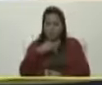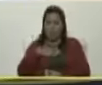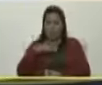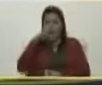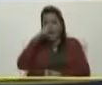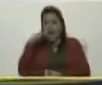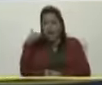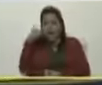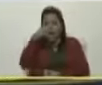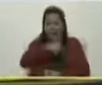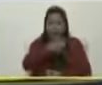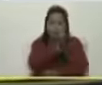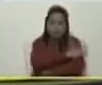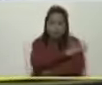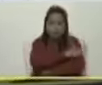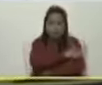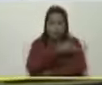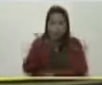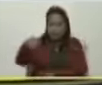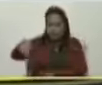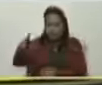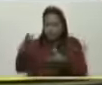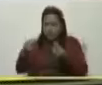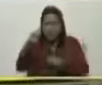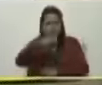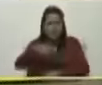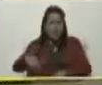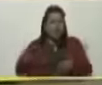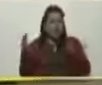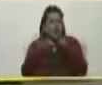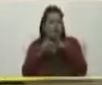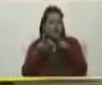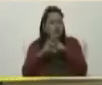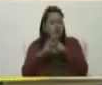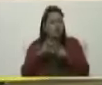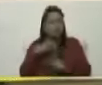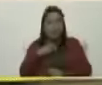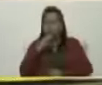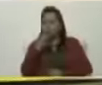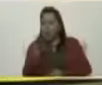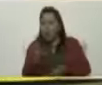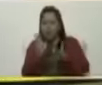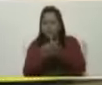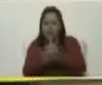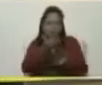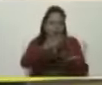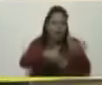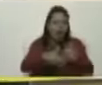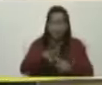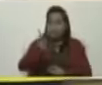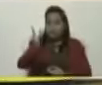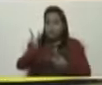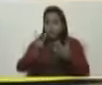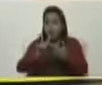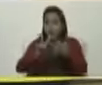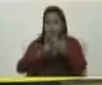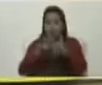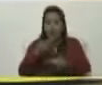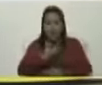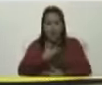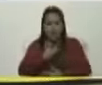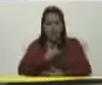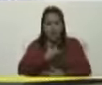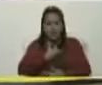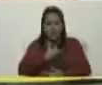Y varias de las personas que están aquí me conocen, con muchos tengo una muy buena amistad. Aquí hay dos alcaldes de 15 que hay en mi